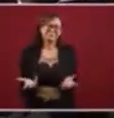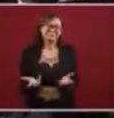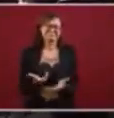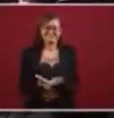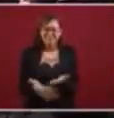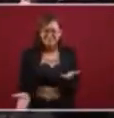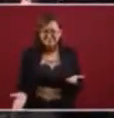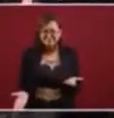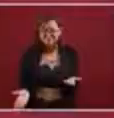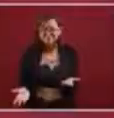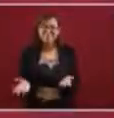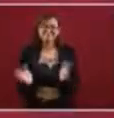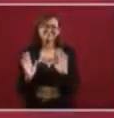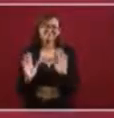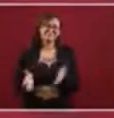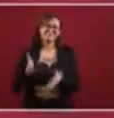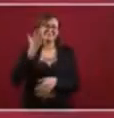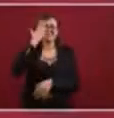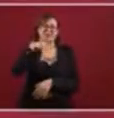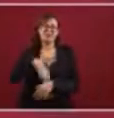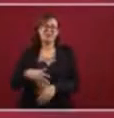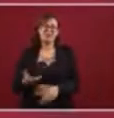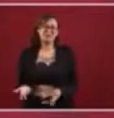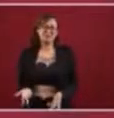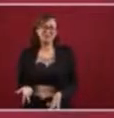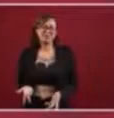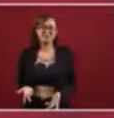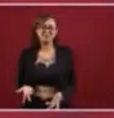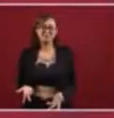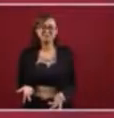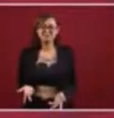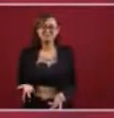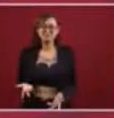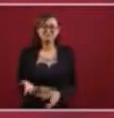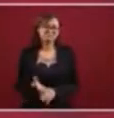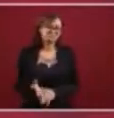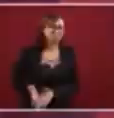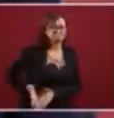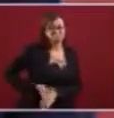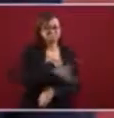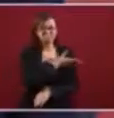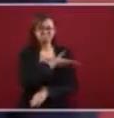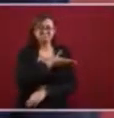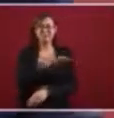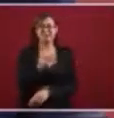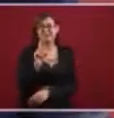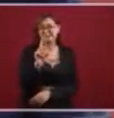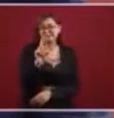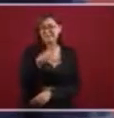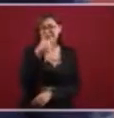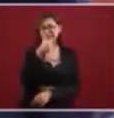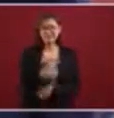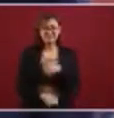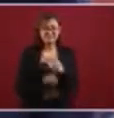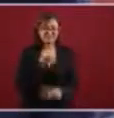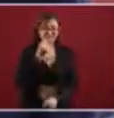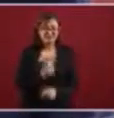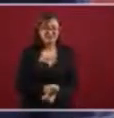la política que se ha impuesto desde hace 36